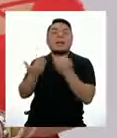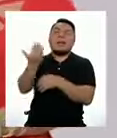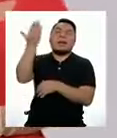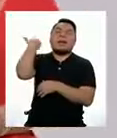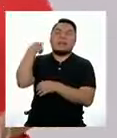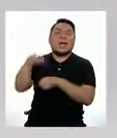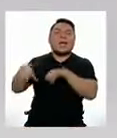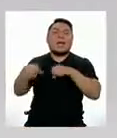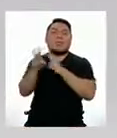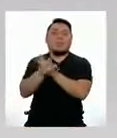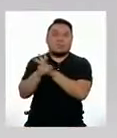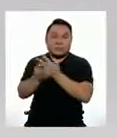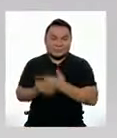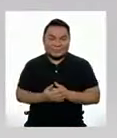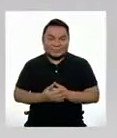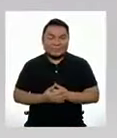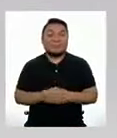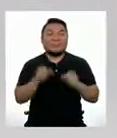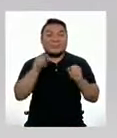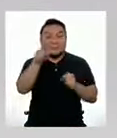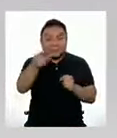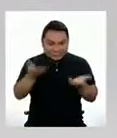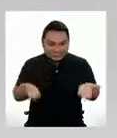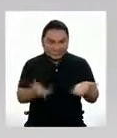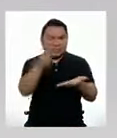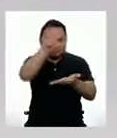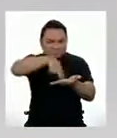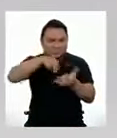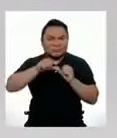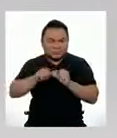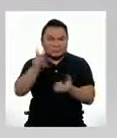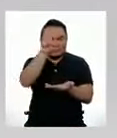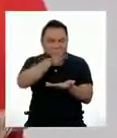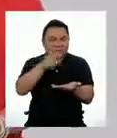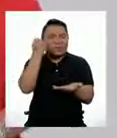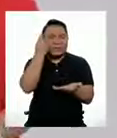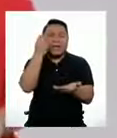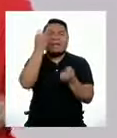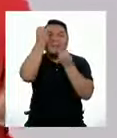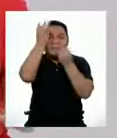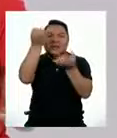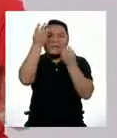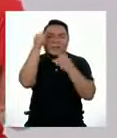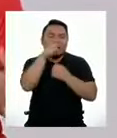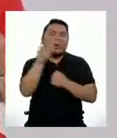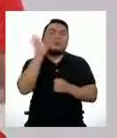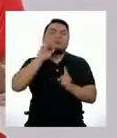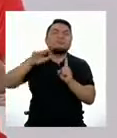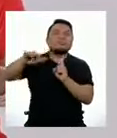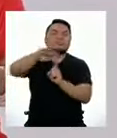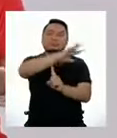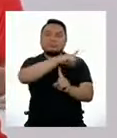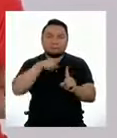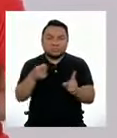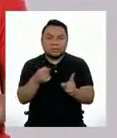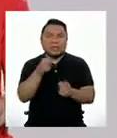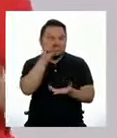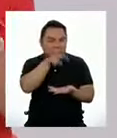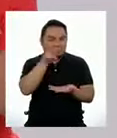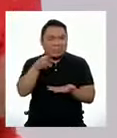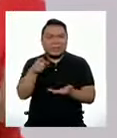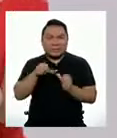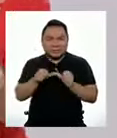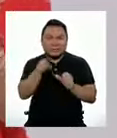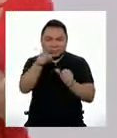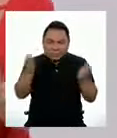y comunidad. Los animo a seguir analizando gráficos estadísticos que presentan información sobre la contaminación que producimos, pero